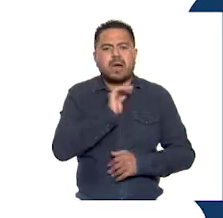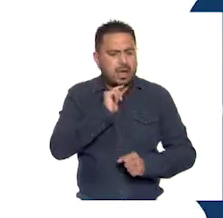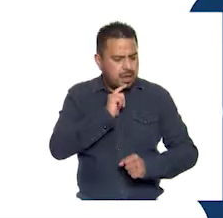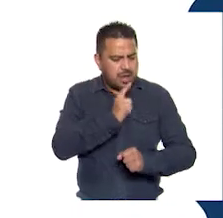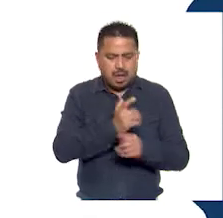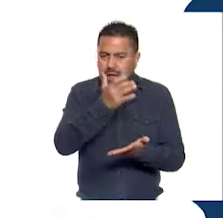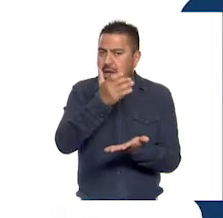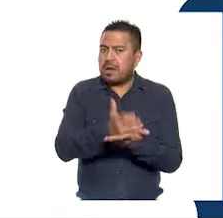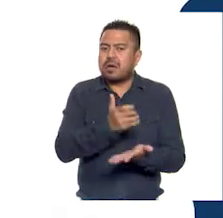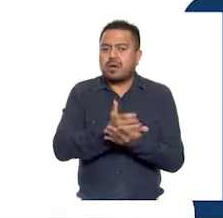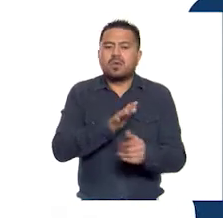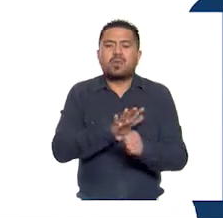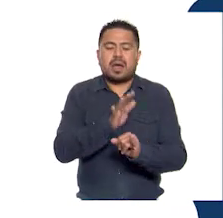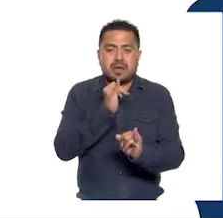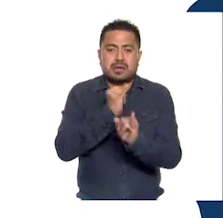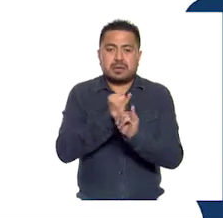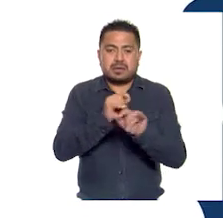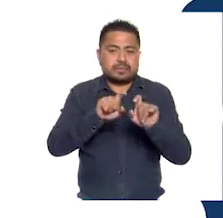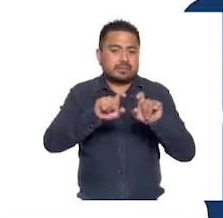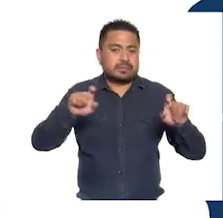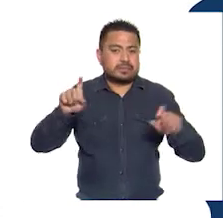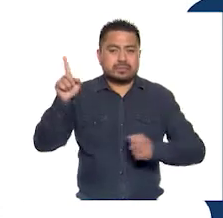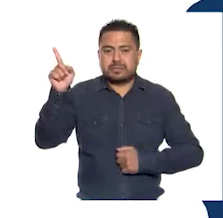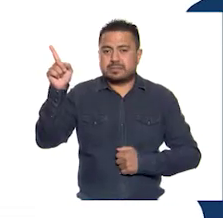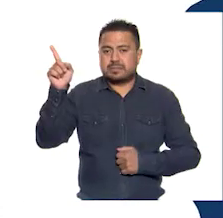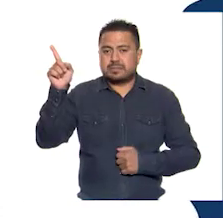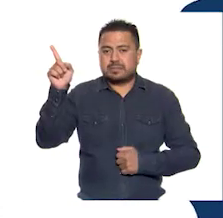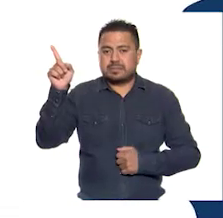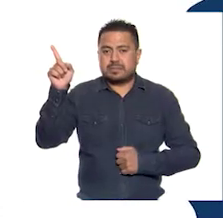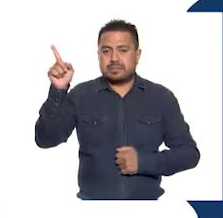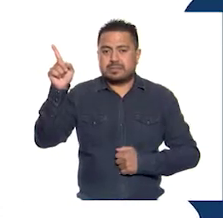los libros de texto en la página